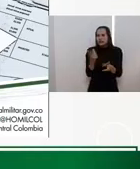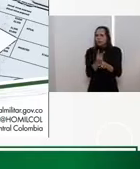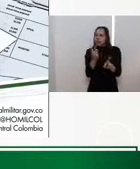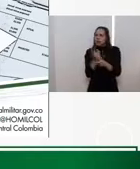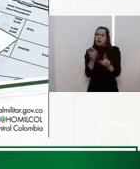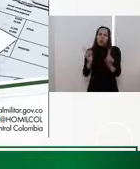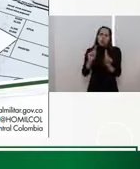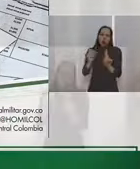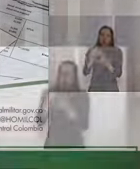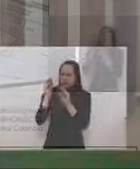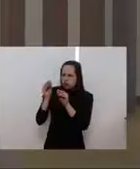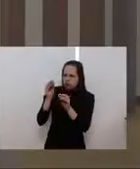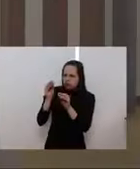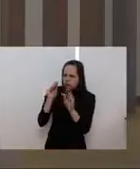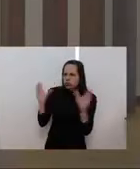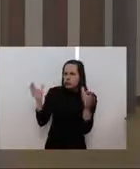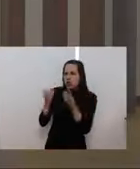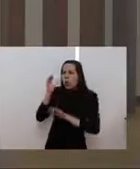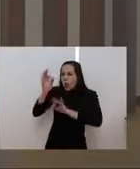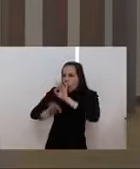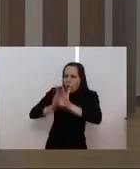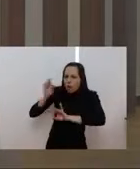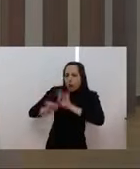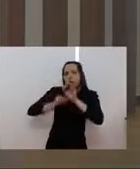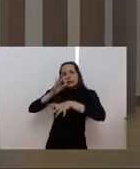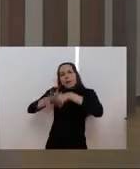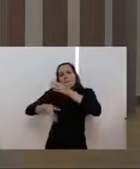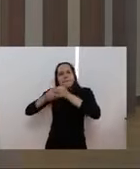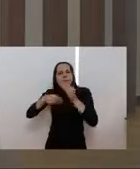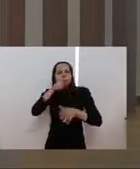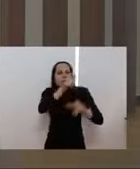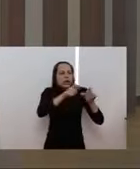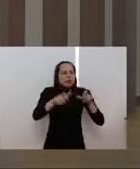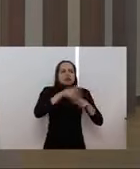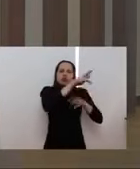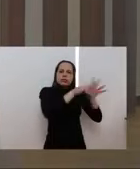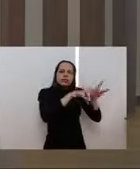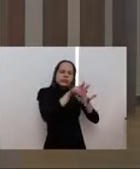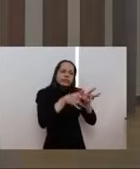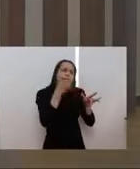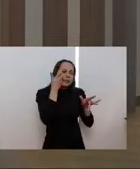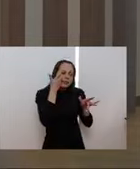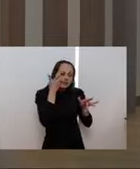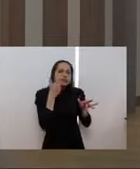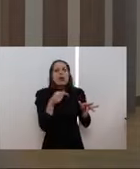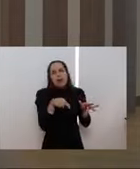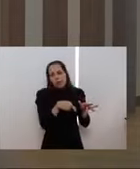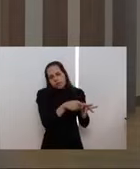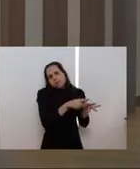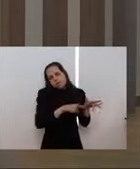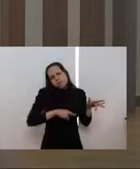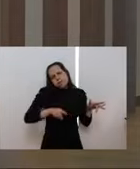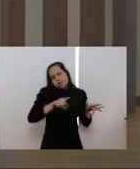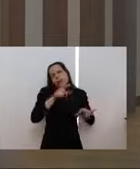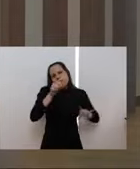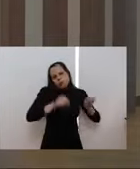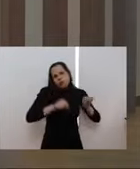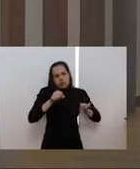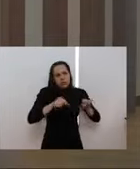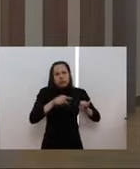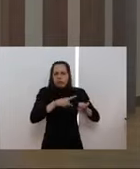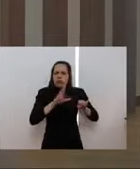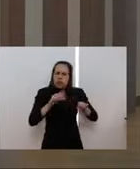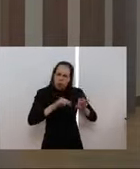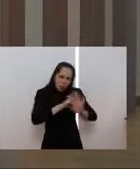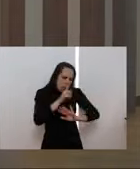estudiantes a nuestro personal asistencial y mucho menos a nuestros pacientes que pueden seguir contando con todo con todos los servicios que se